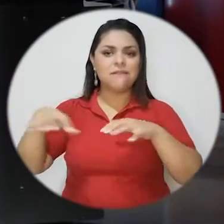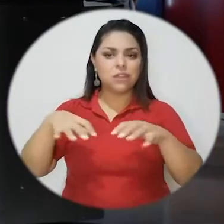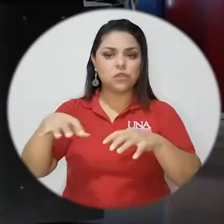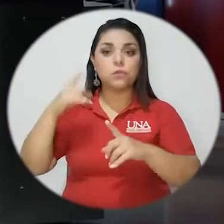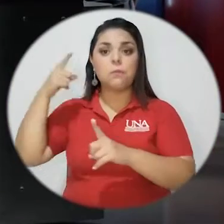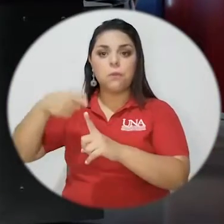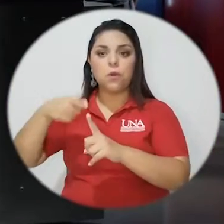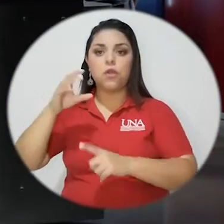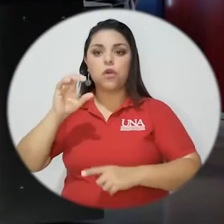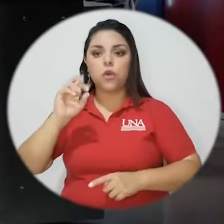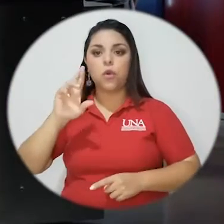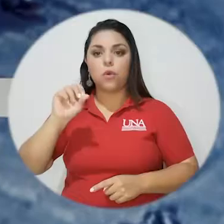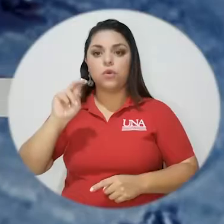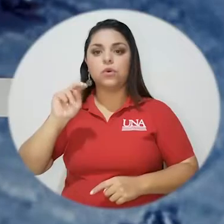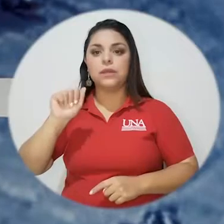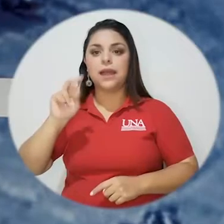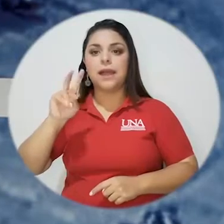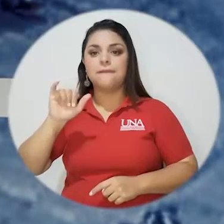digamos